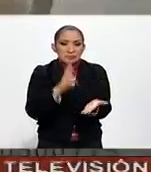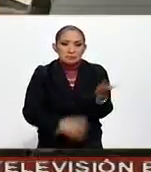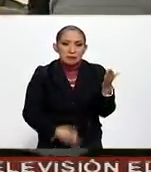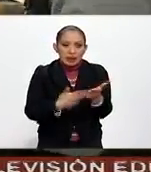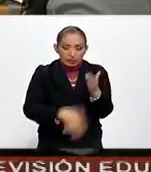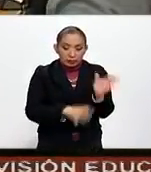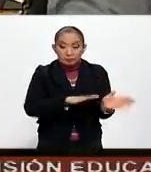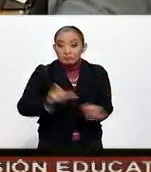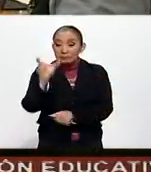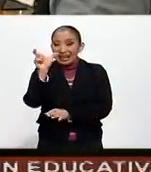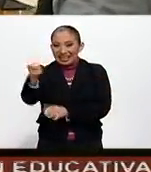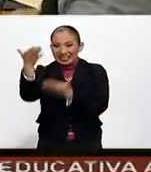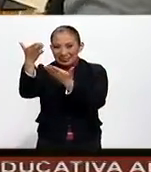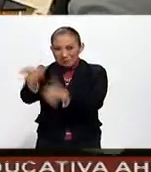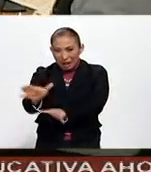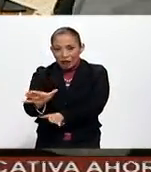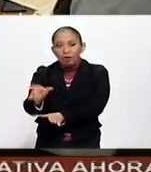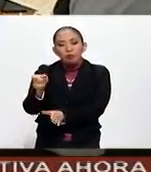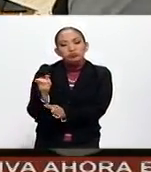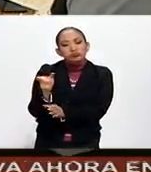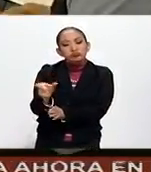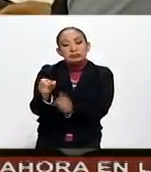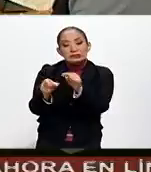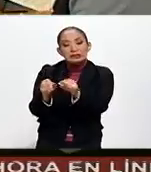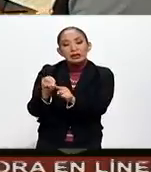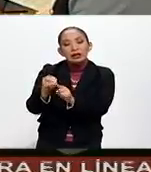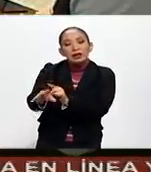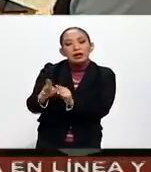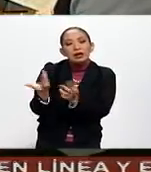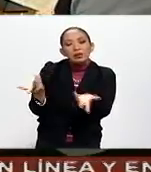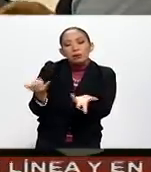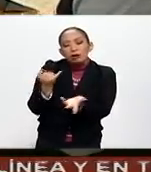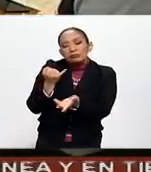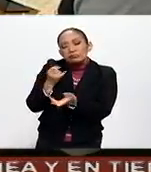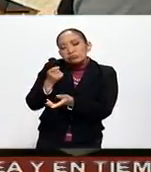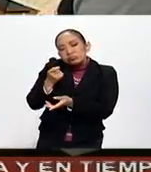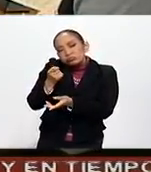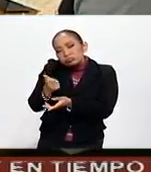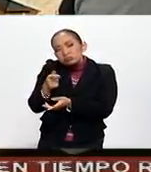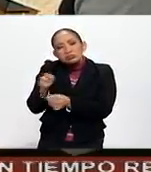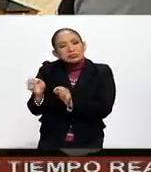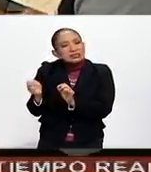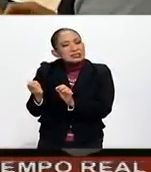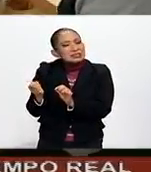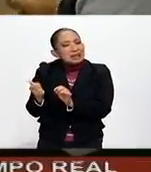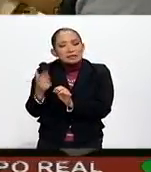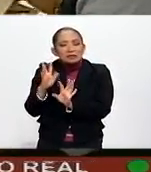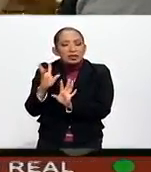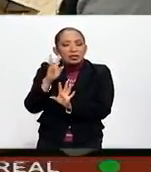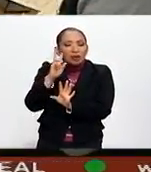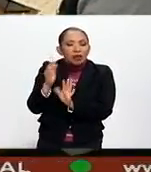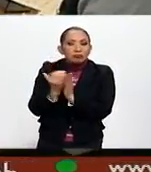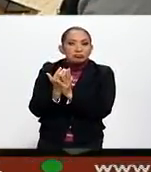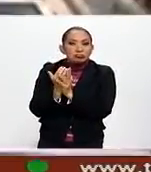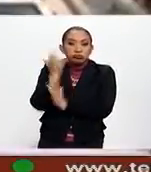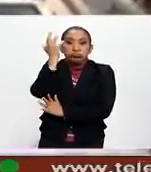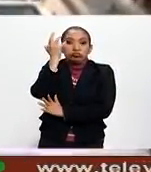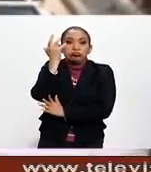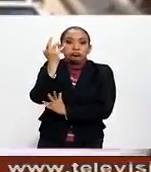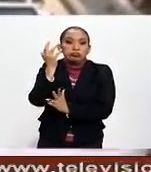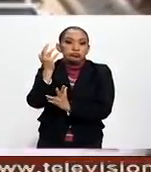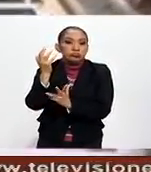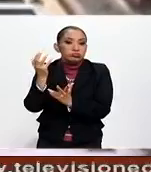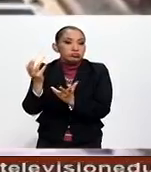En el caso de tarjetas de crédito, el impacto va a ser marginal, o sea, en realidad no vamos a ver un